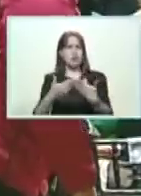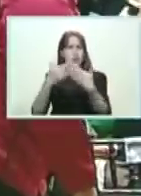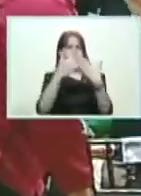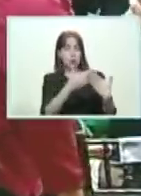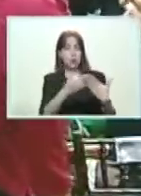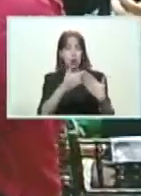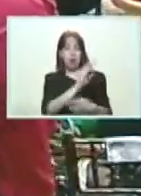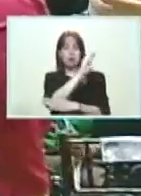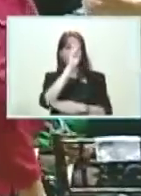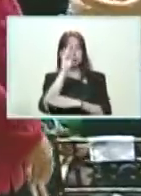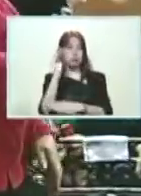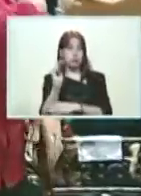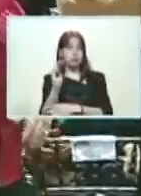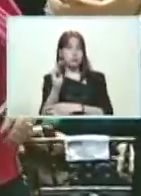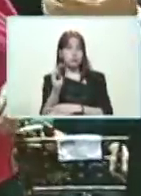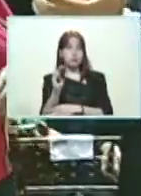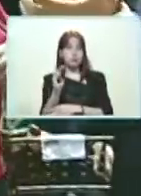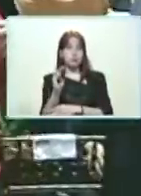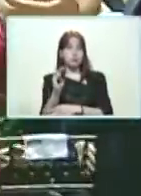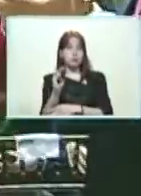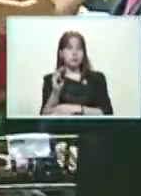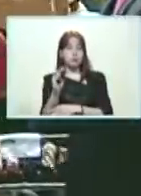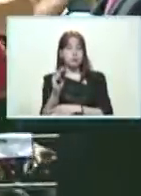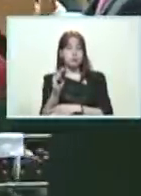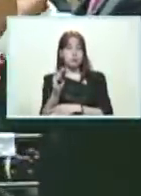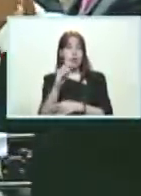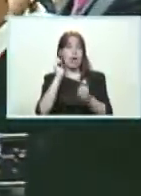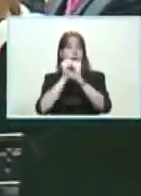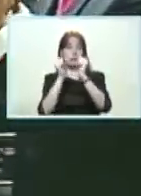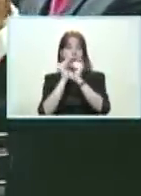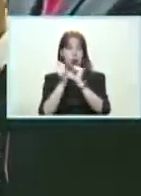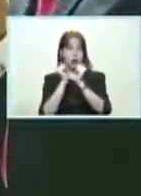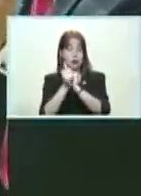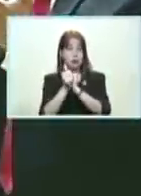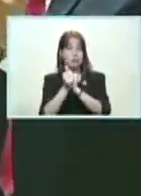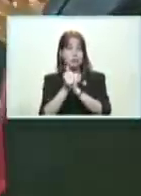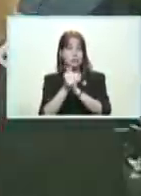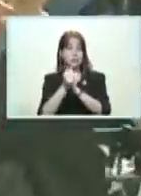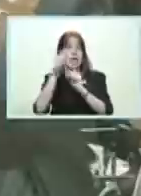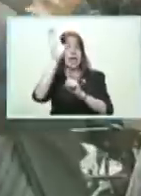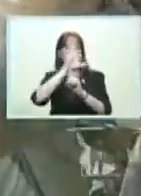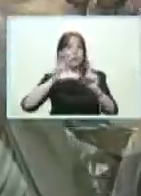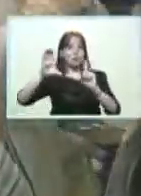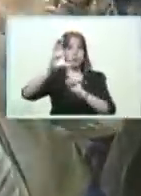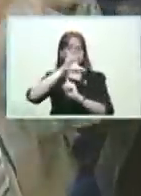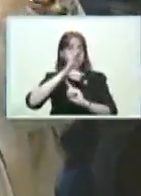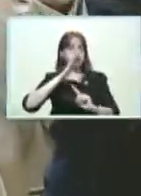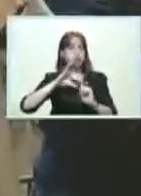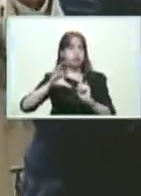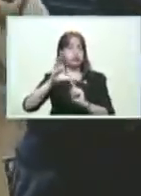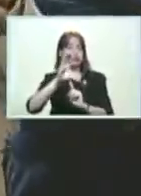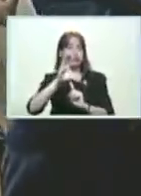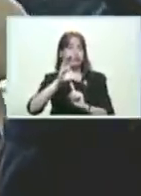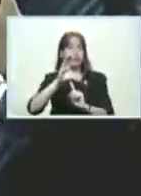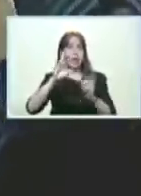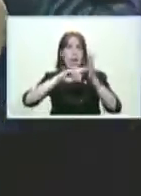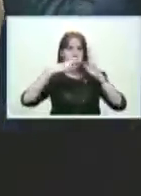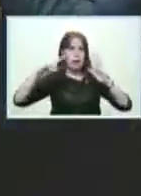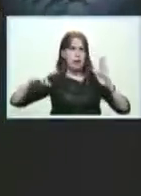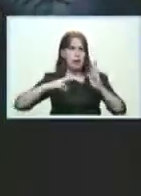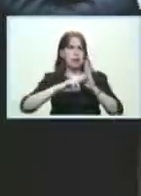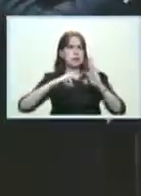la protección al deporte, a la cultura, a la